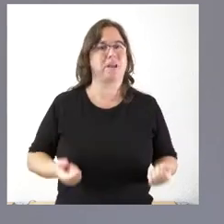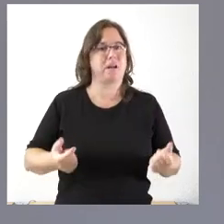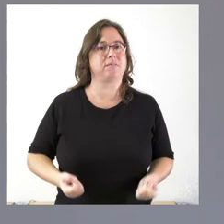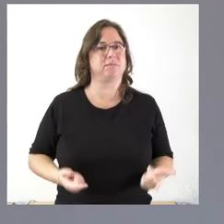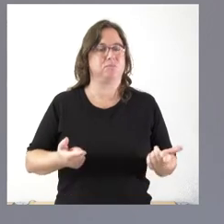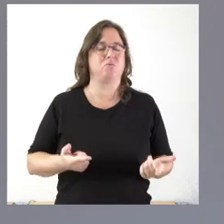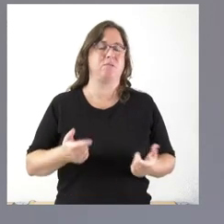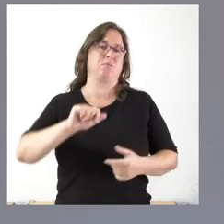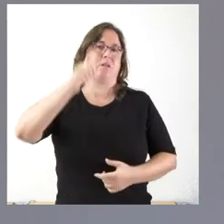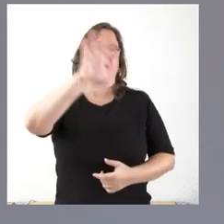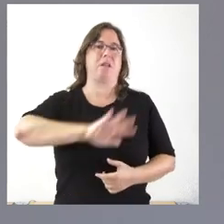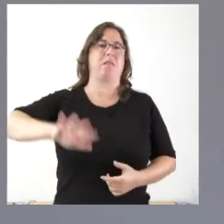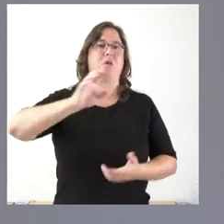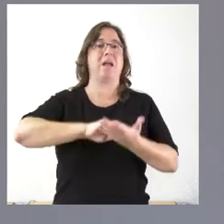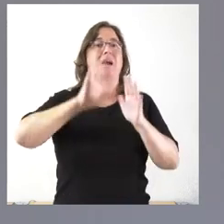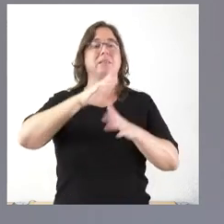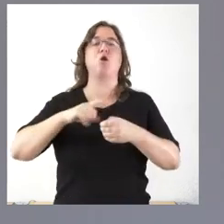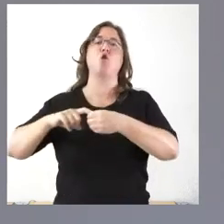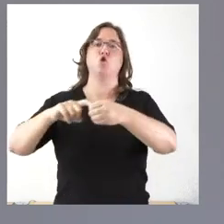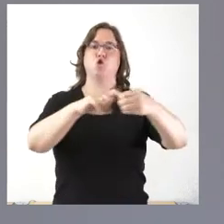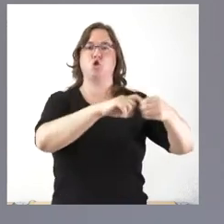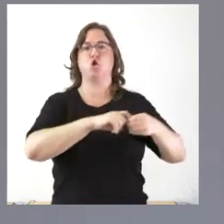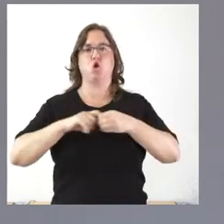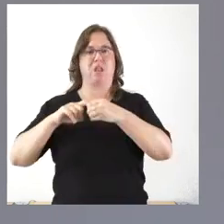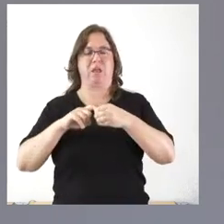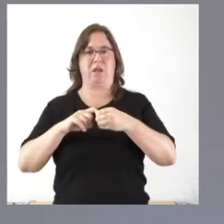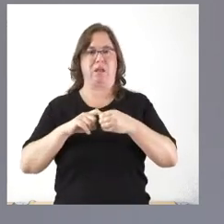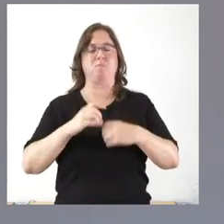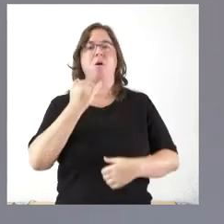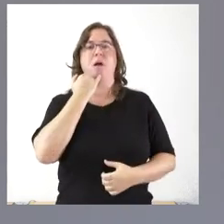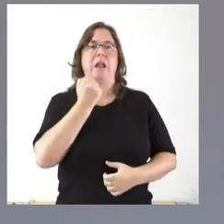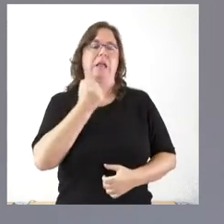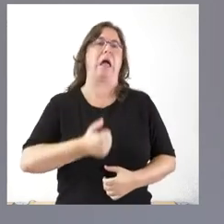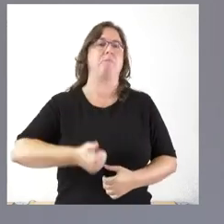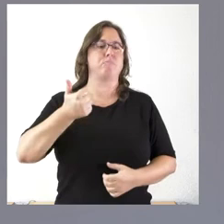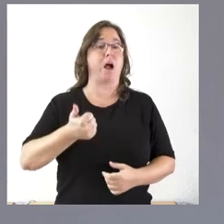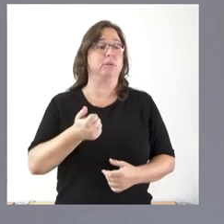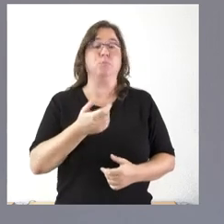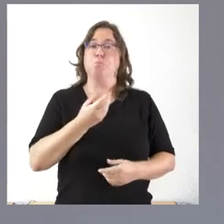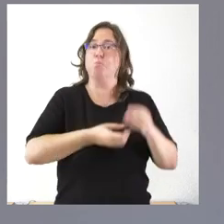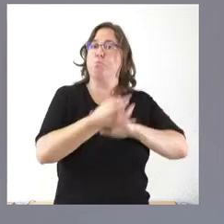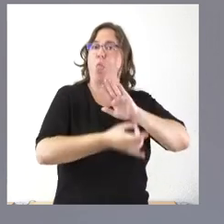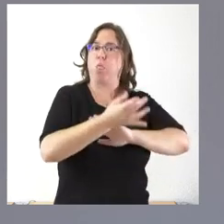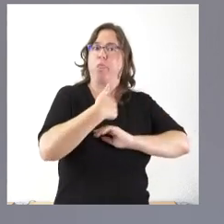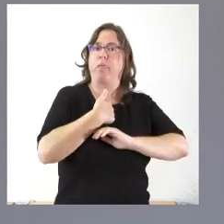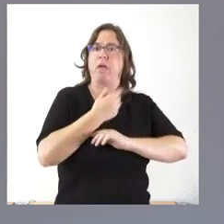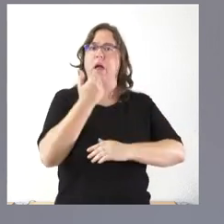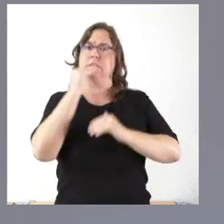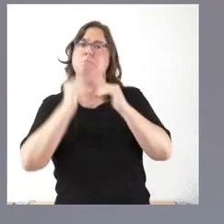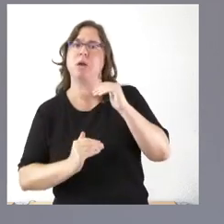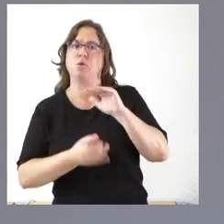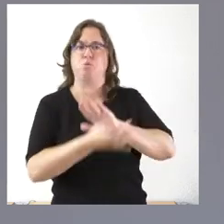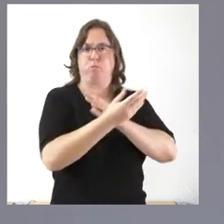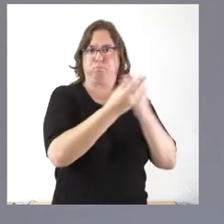contexto nacional. Castilla es una región solidaria porque genera más energía de la que consume y, por tanto, cualquier granito de arena, por pequeño que